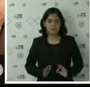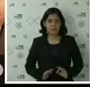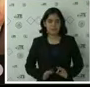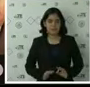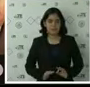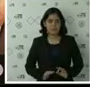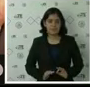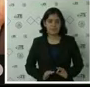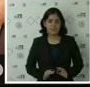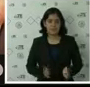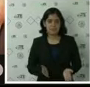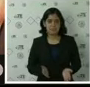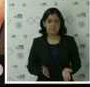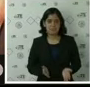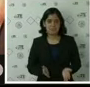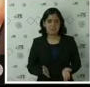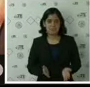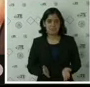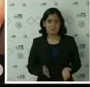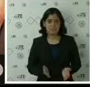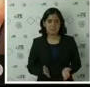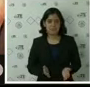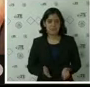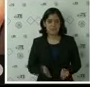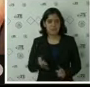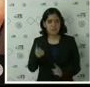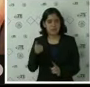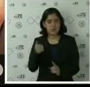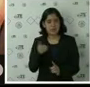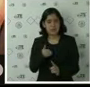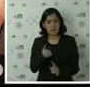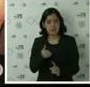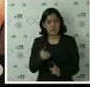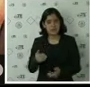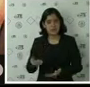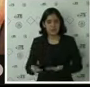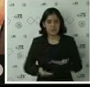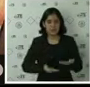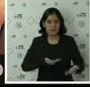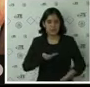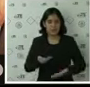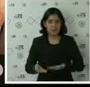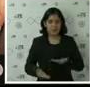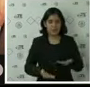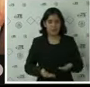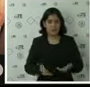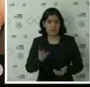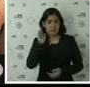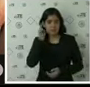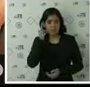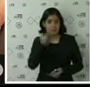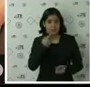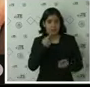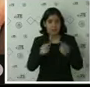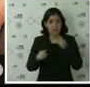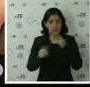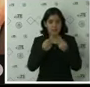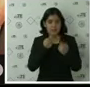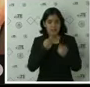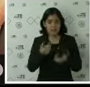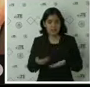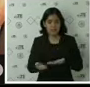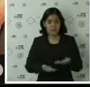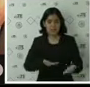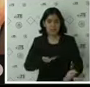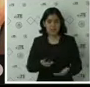concretas, más que con la intención de contribuir. El diálogo es el principio de todo, la educación es el principio de